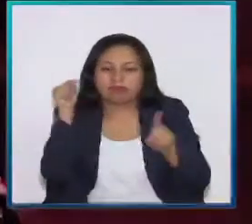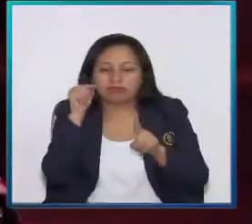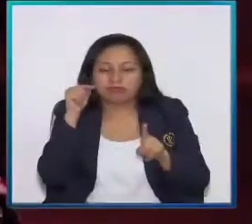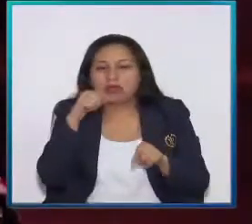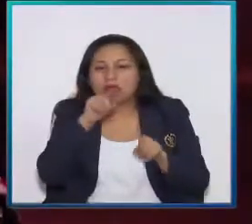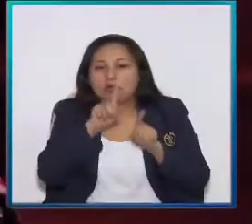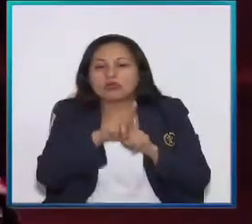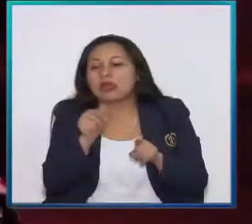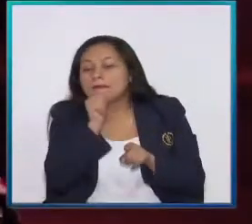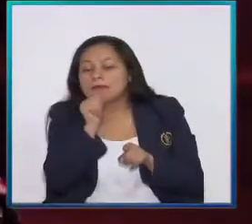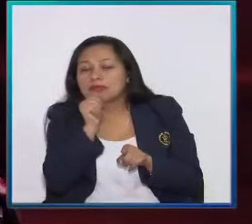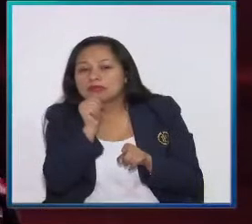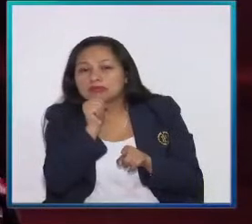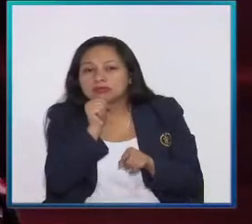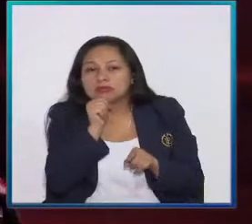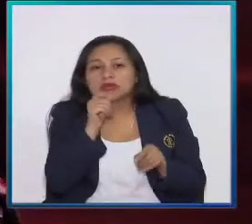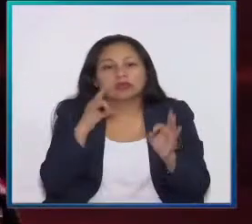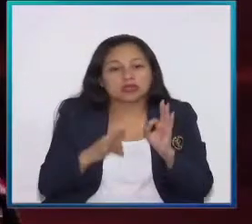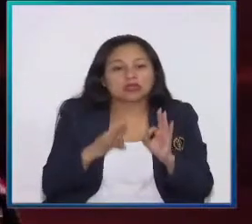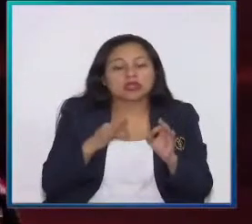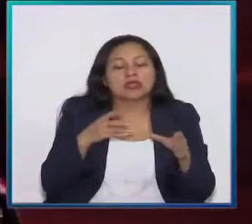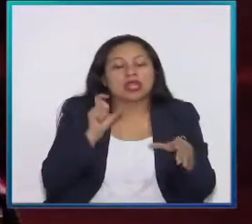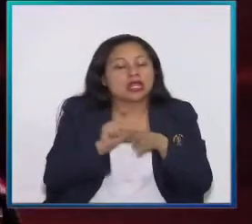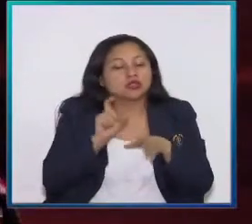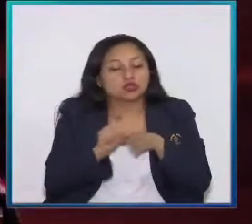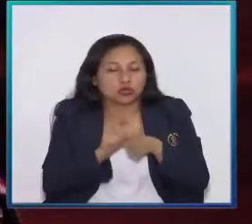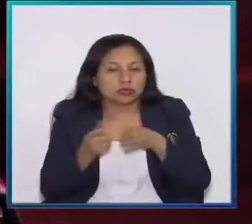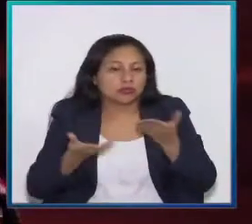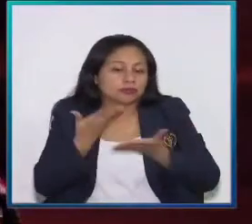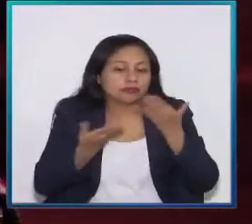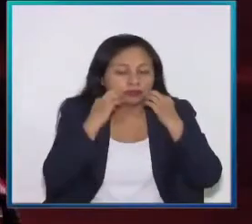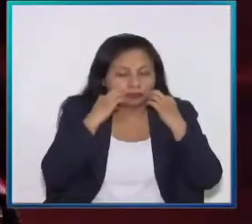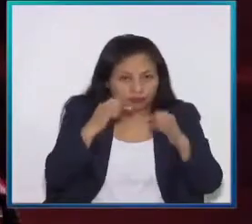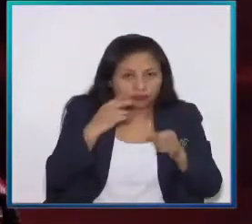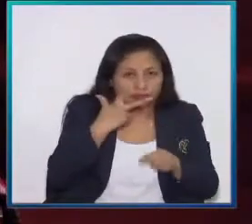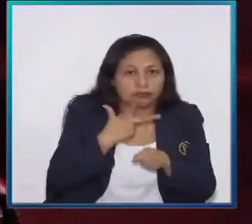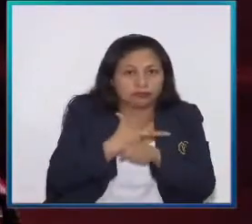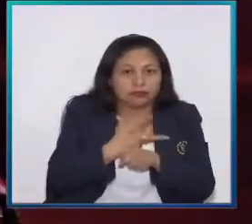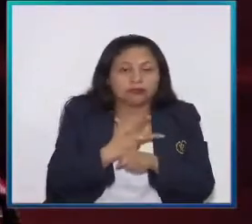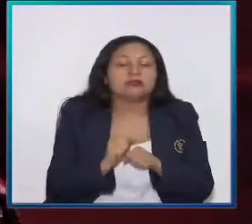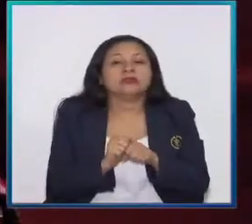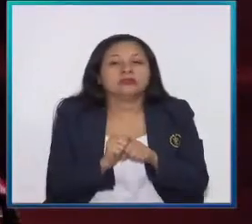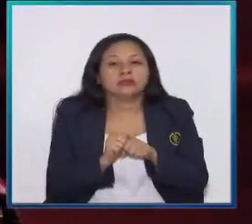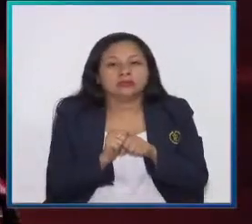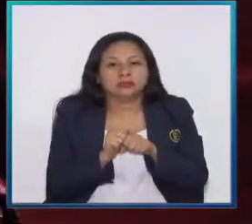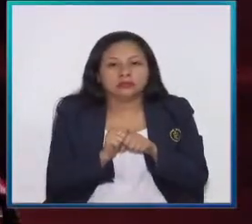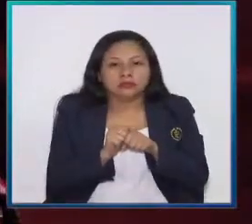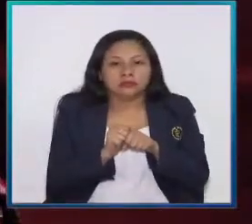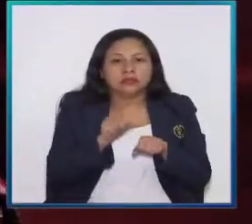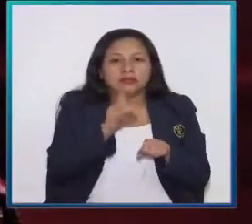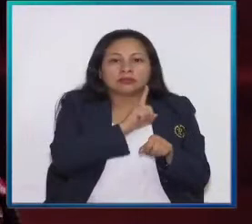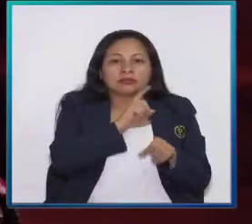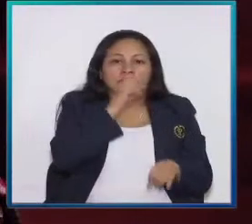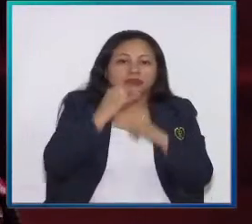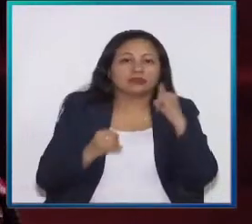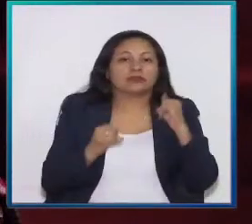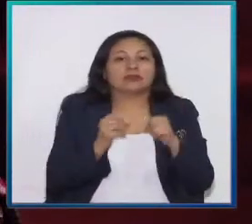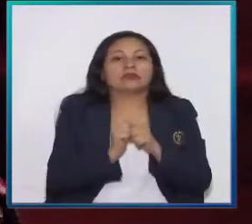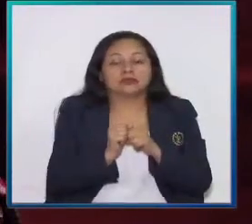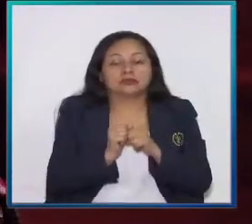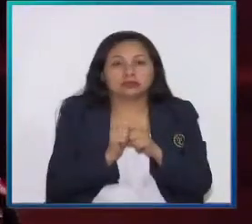las privatizaciones de los bienes comunes y servicios públicos en Guatemala. Los últimos